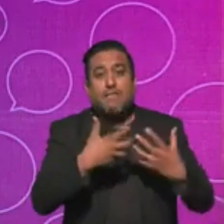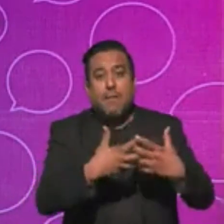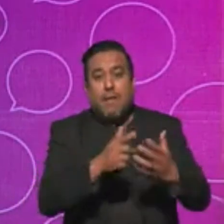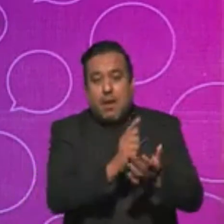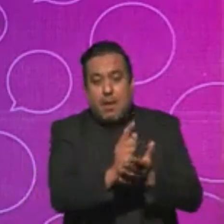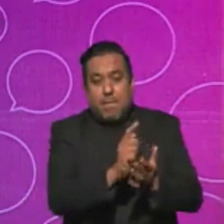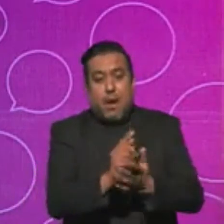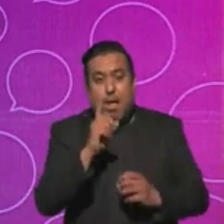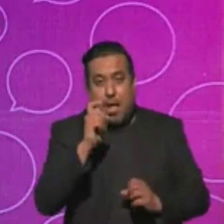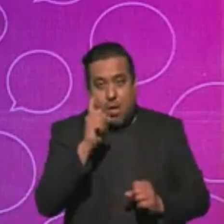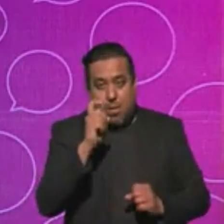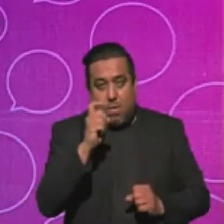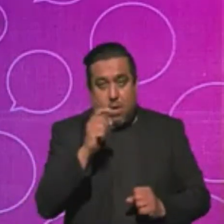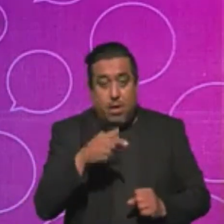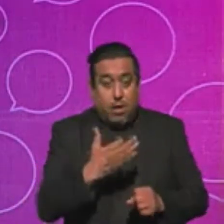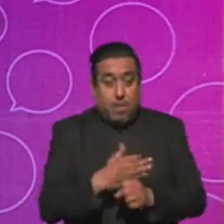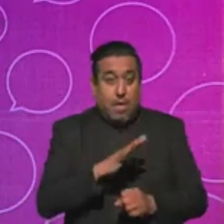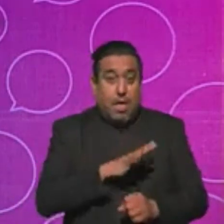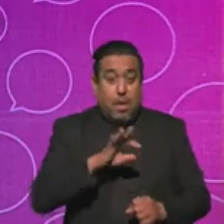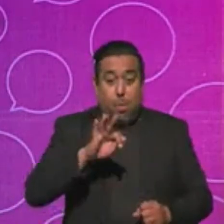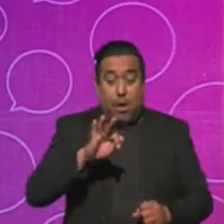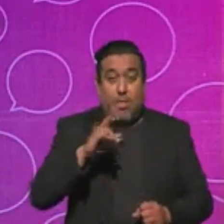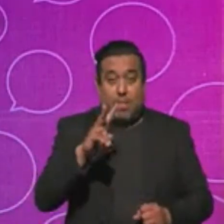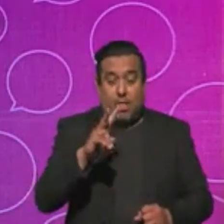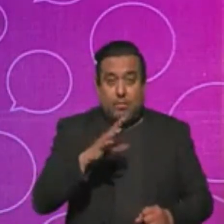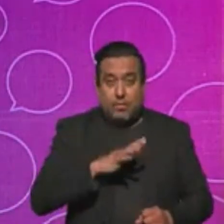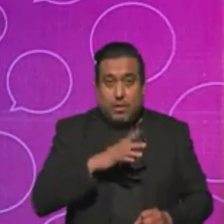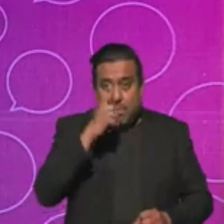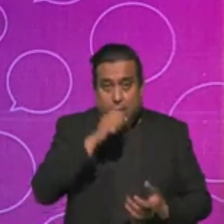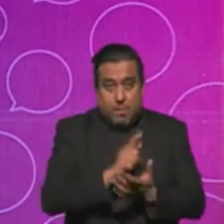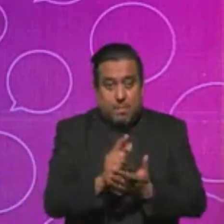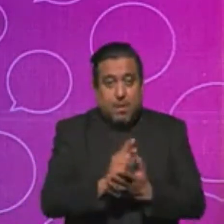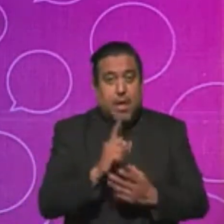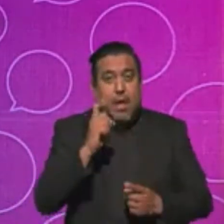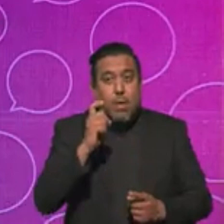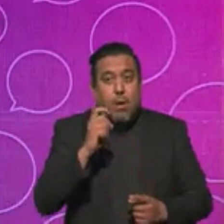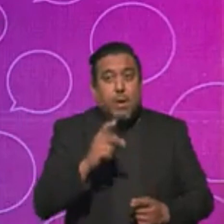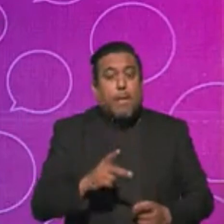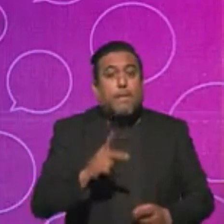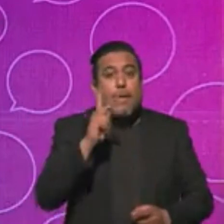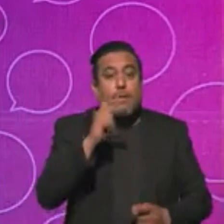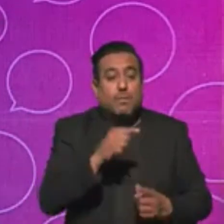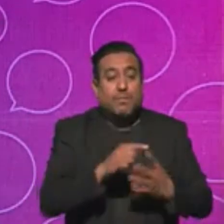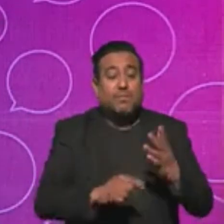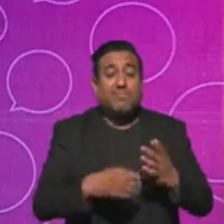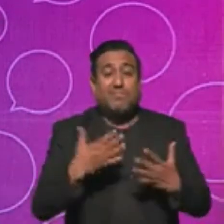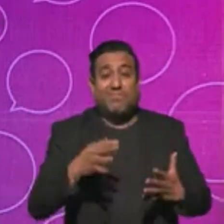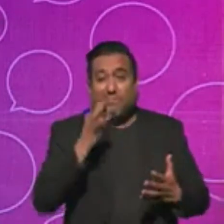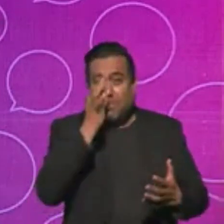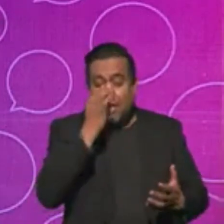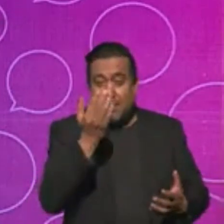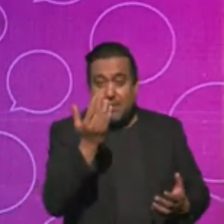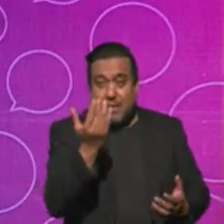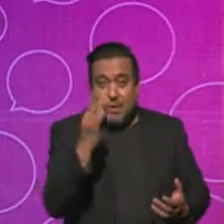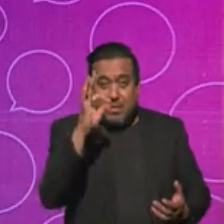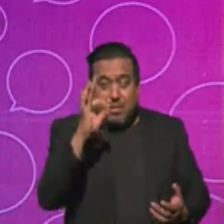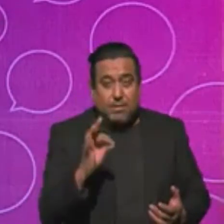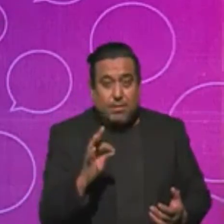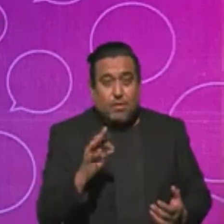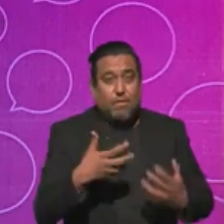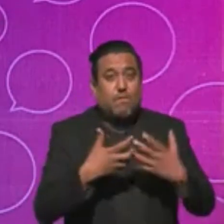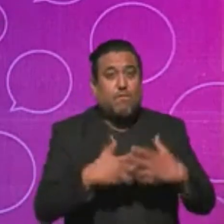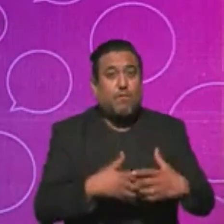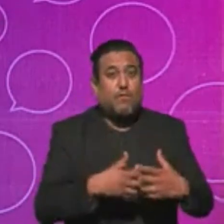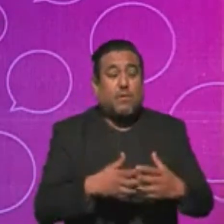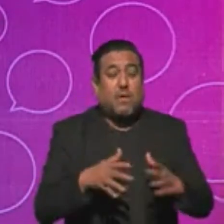el estado existen 42 plantas tratadoras de agua únicamente el 50% funciona y funcionan al